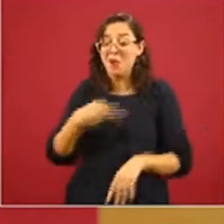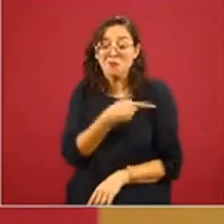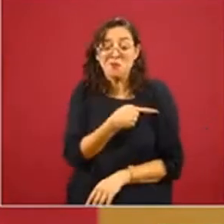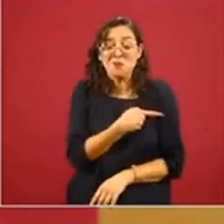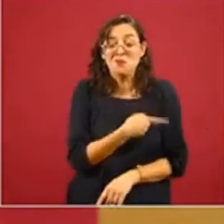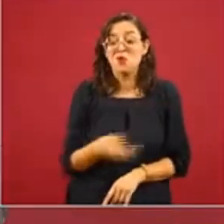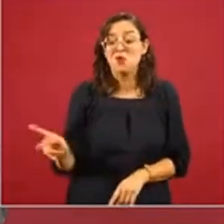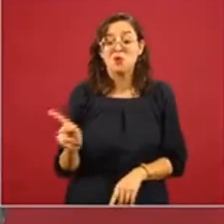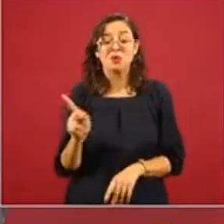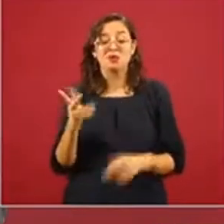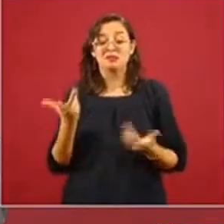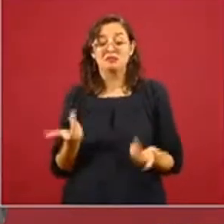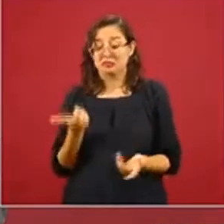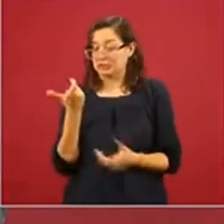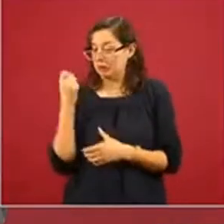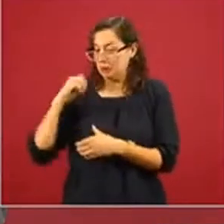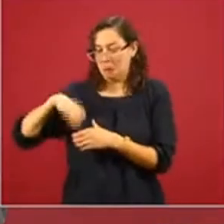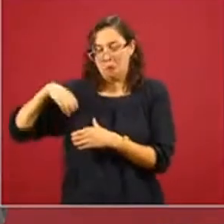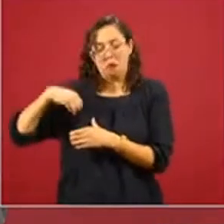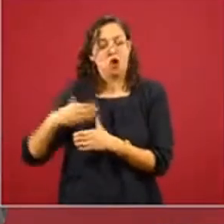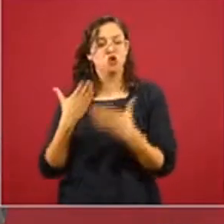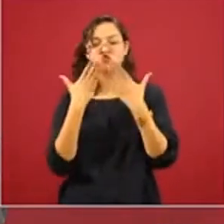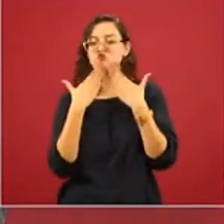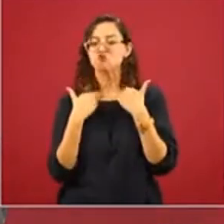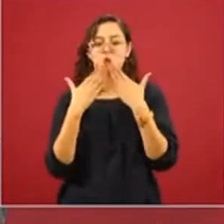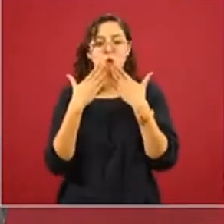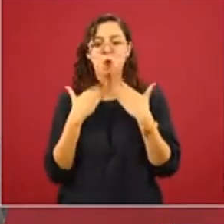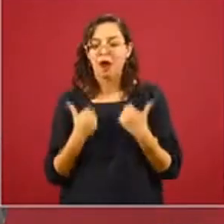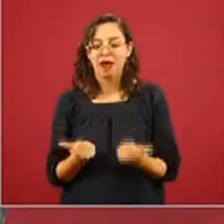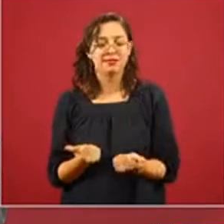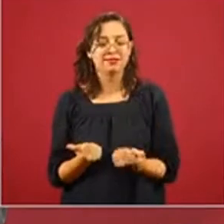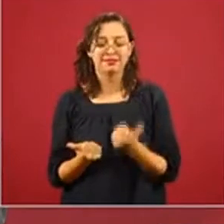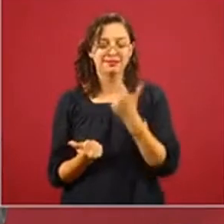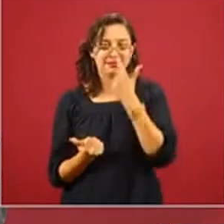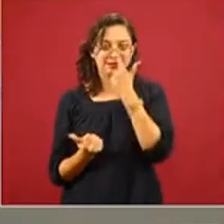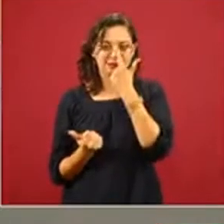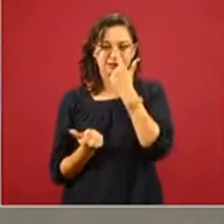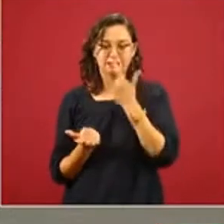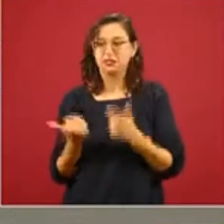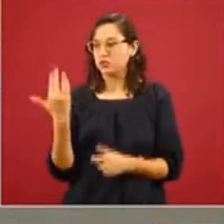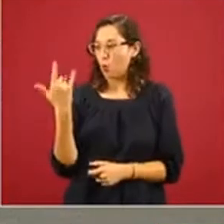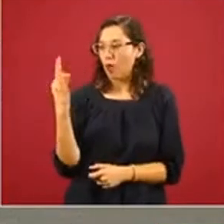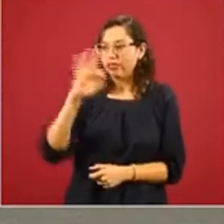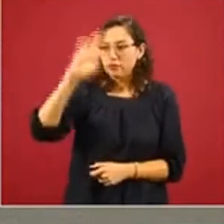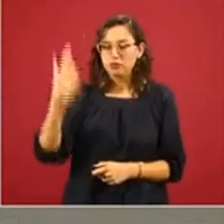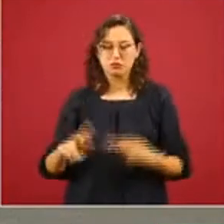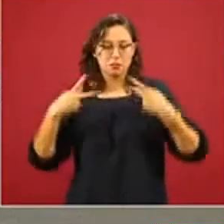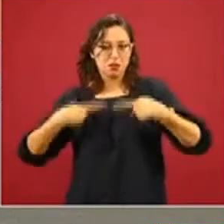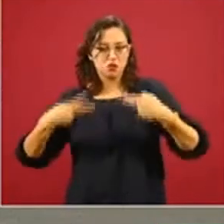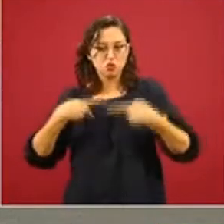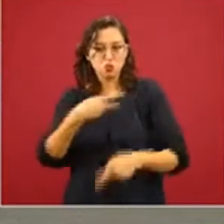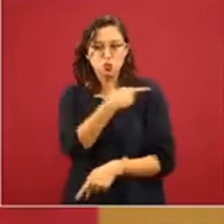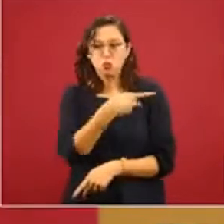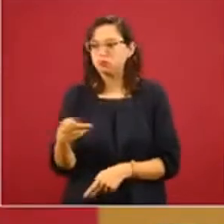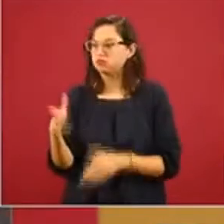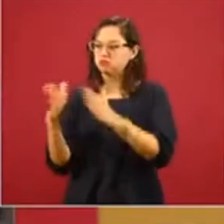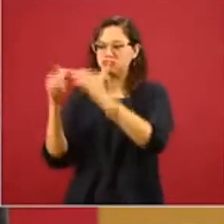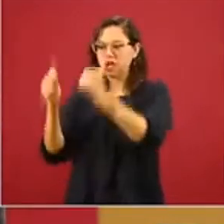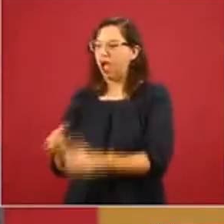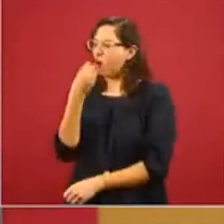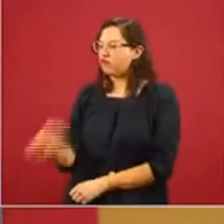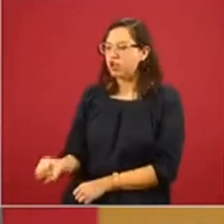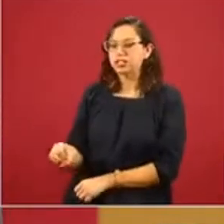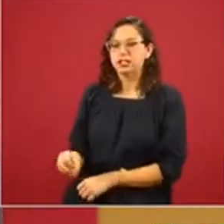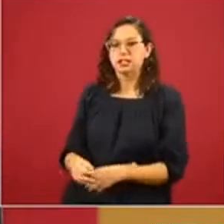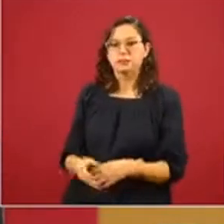esta limitada capacidad de ahorro en 50% de ella, se le fuerza a que se quede en